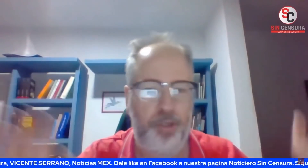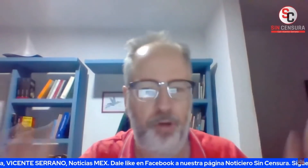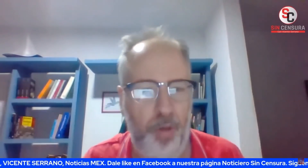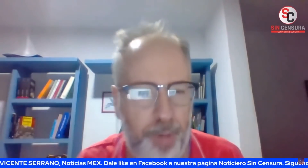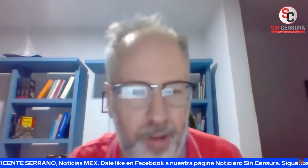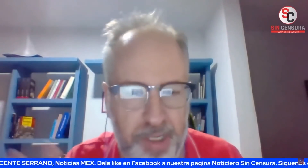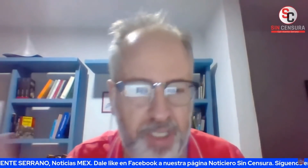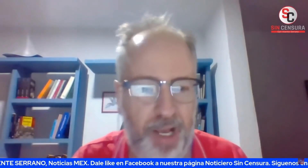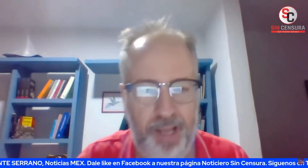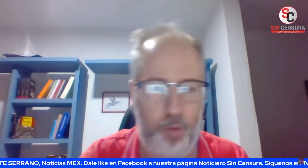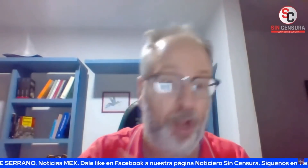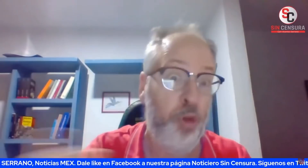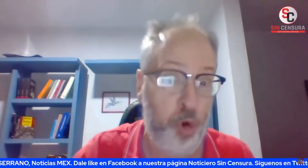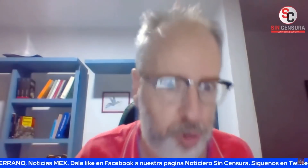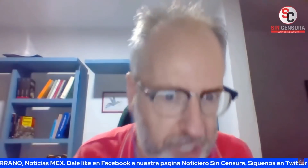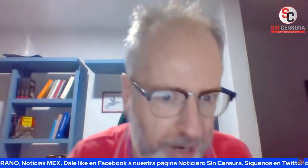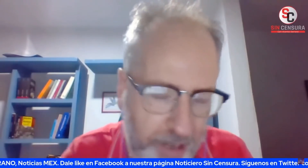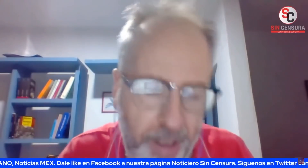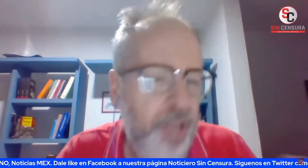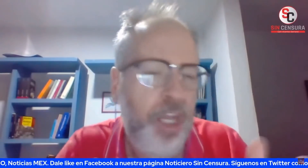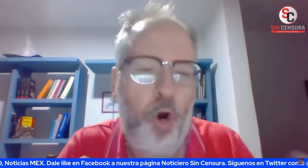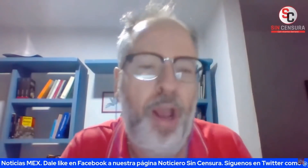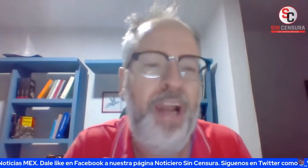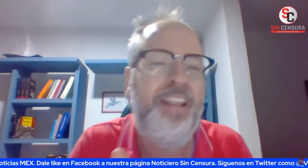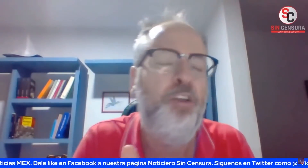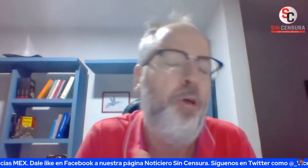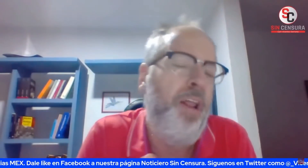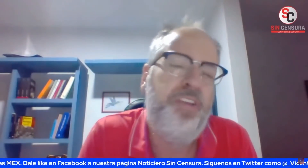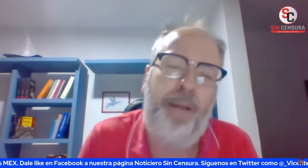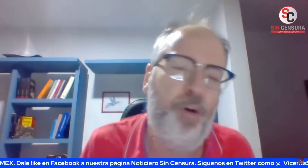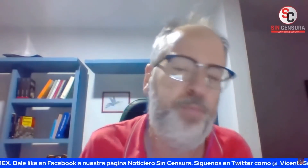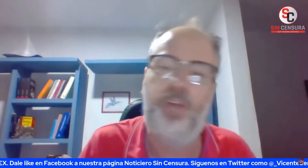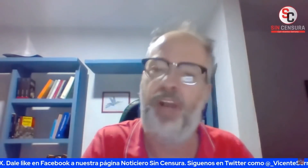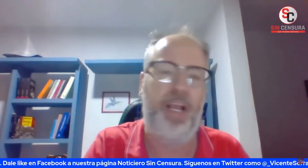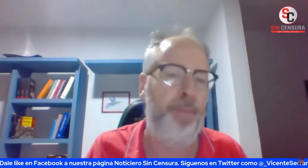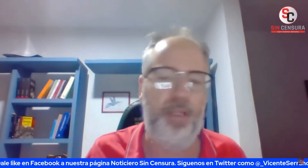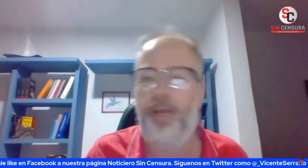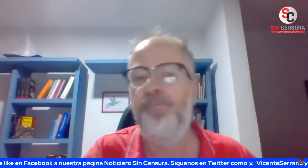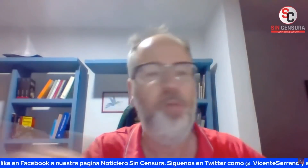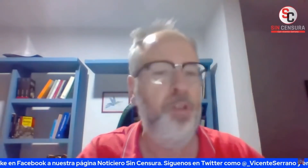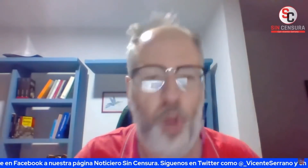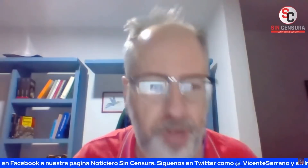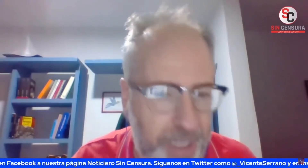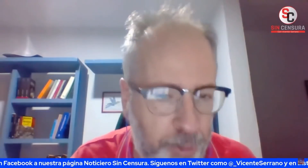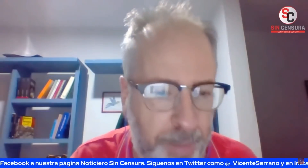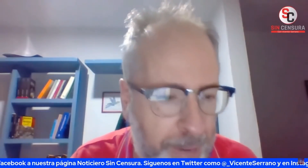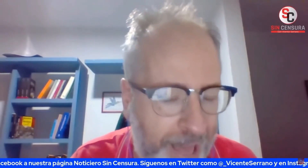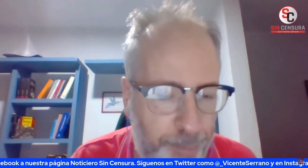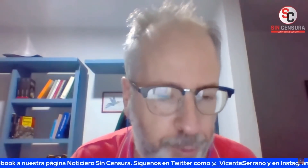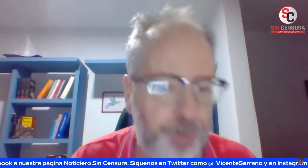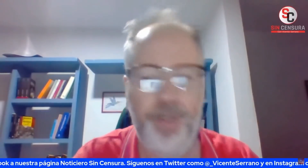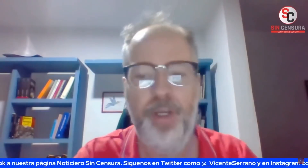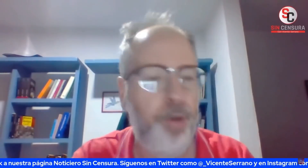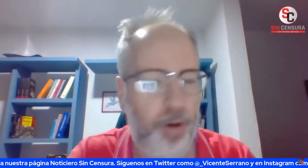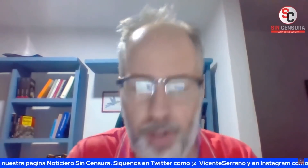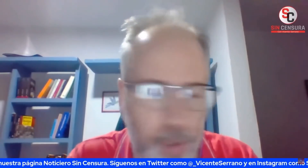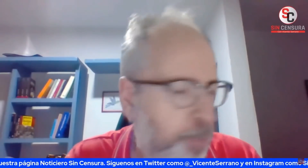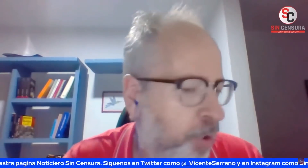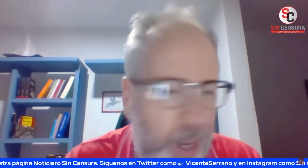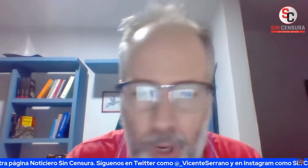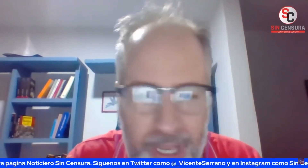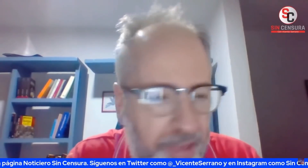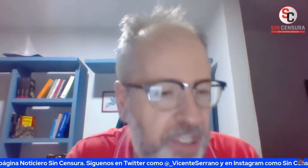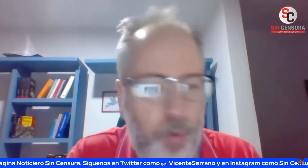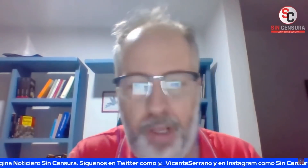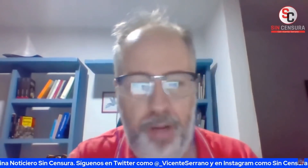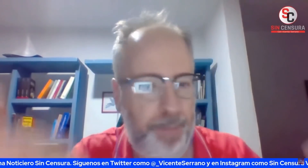que la misión de un periodista, cuando no está en la tertulia del Sanborns, pues francamente todos estamos amparados, ¿no?